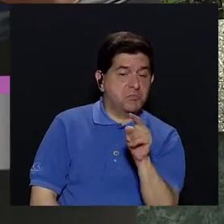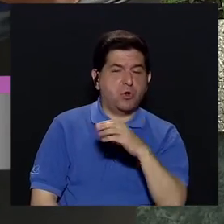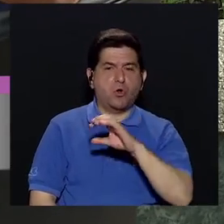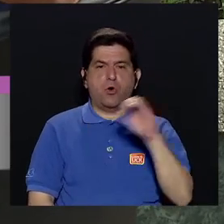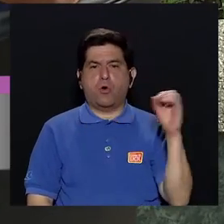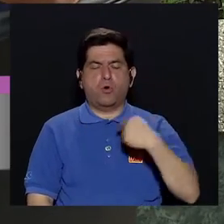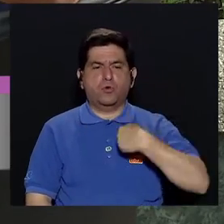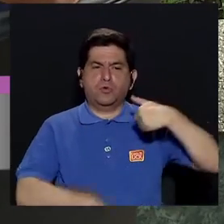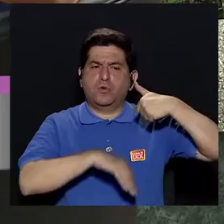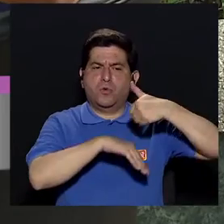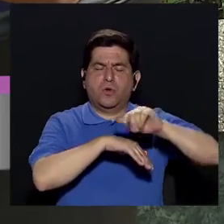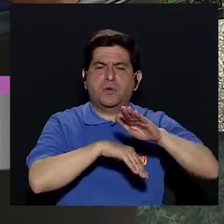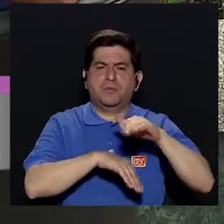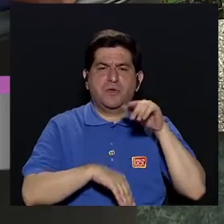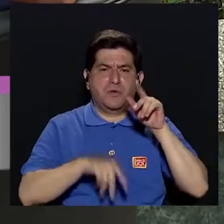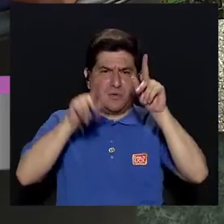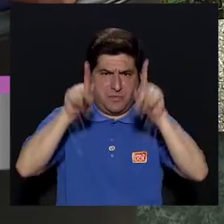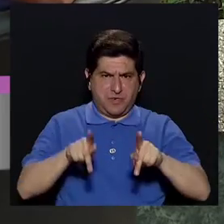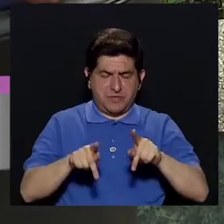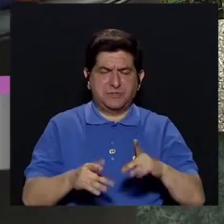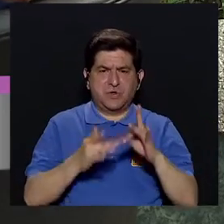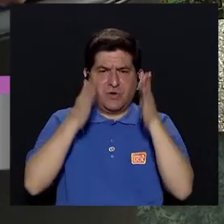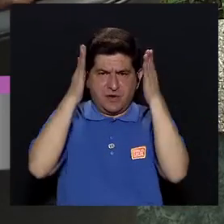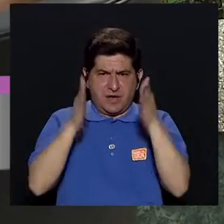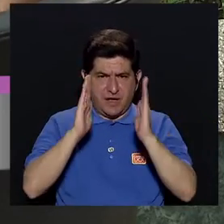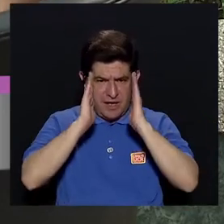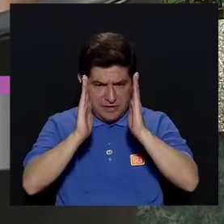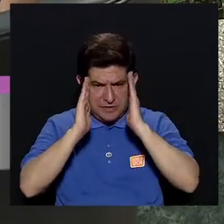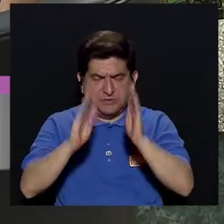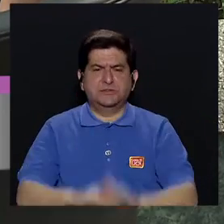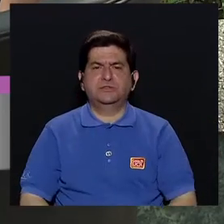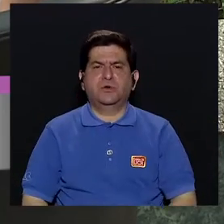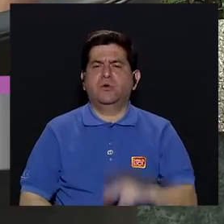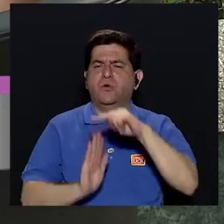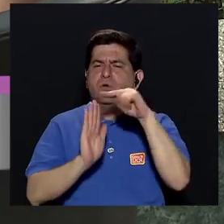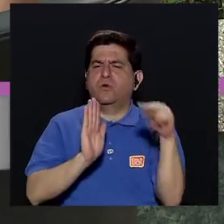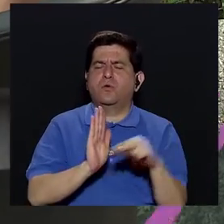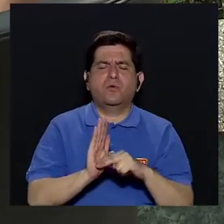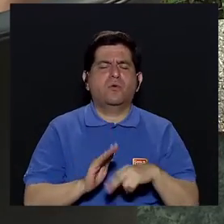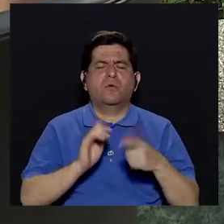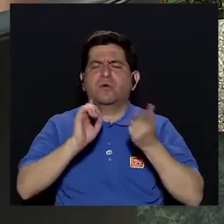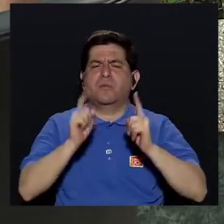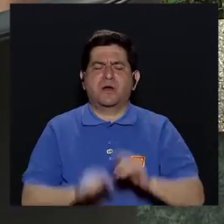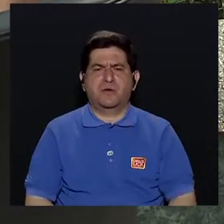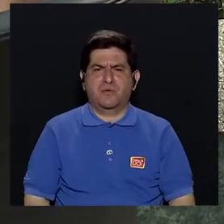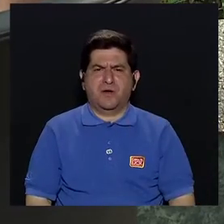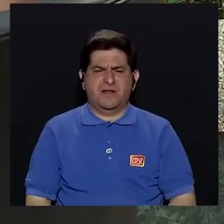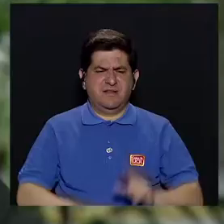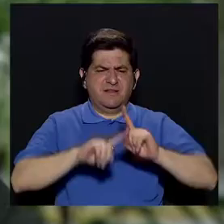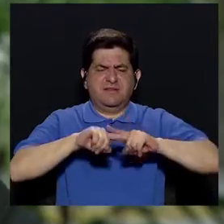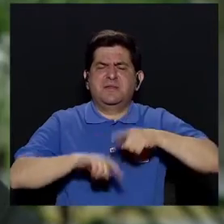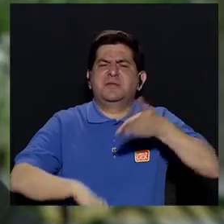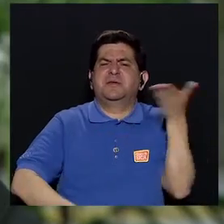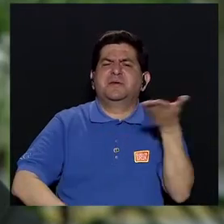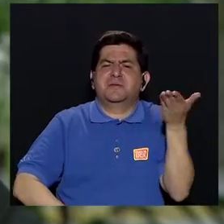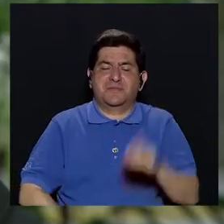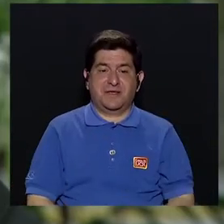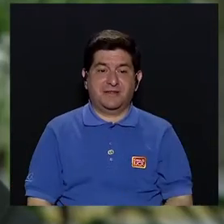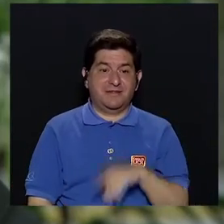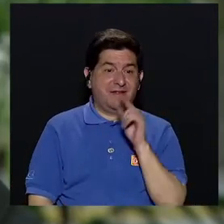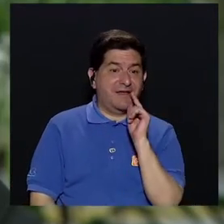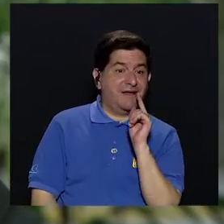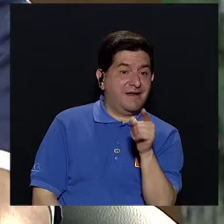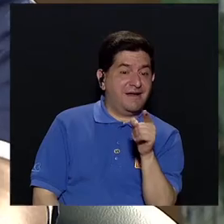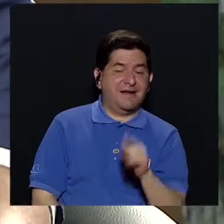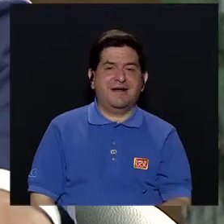o se la mando a un especialista para que lo haga? ¿Cuáles son los parámetros? ¿De qué depende? ¿Verdad? Correcto. Ahí es donde